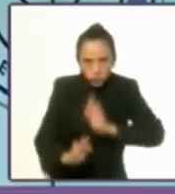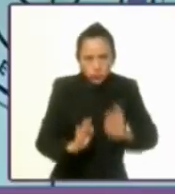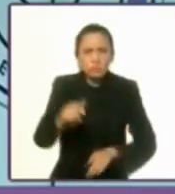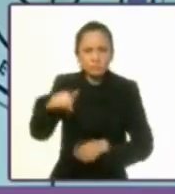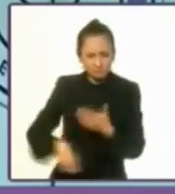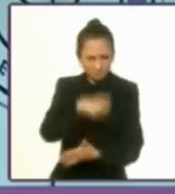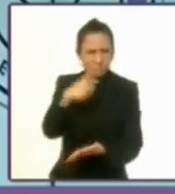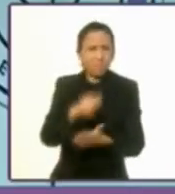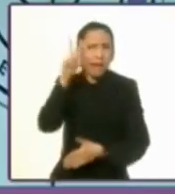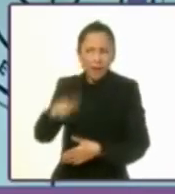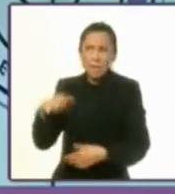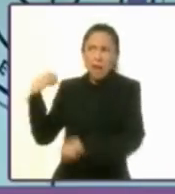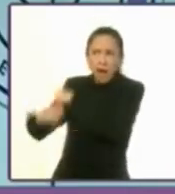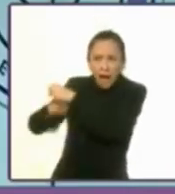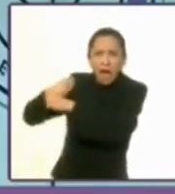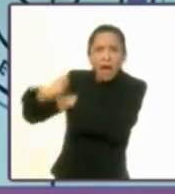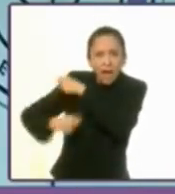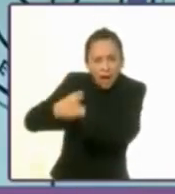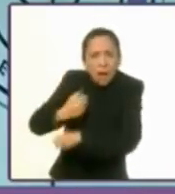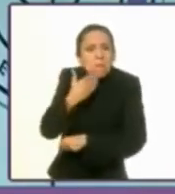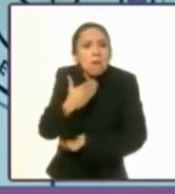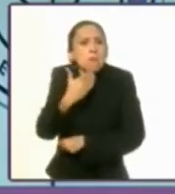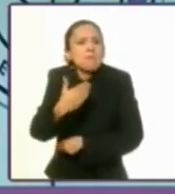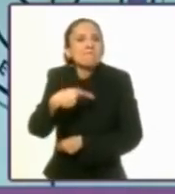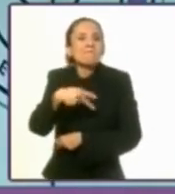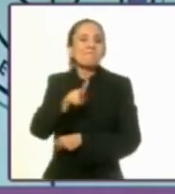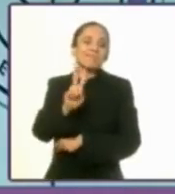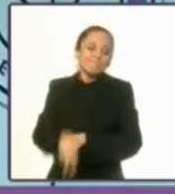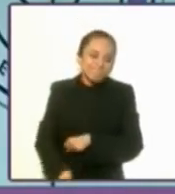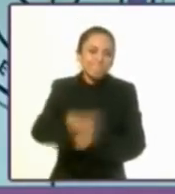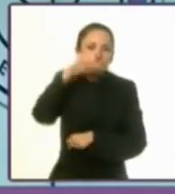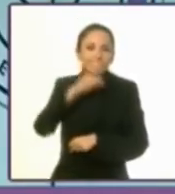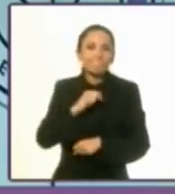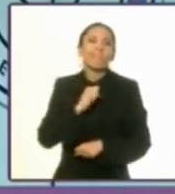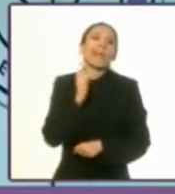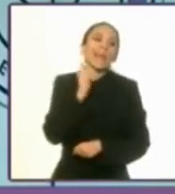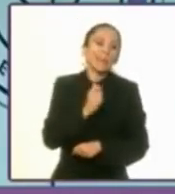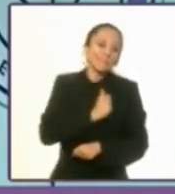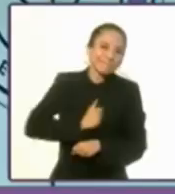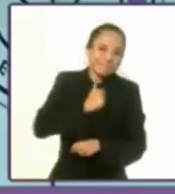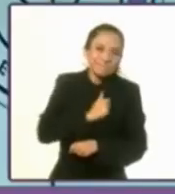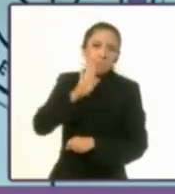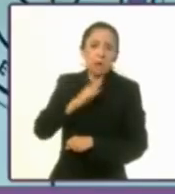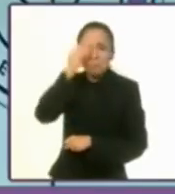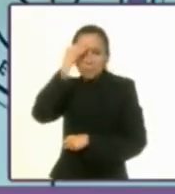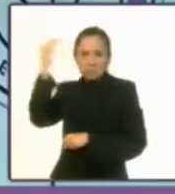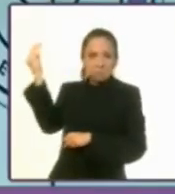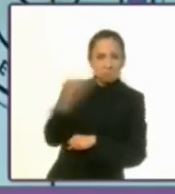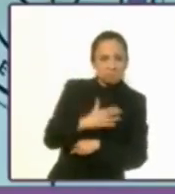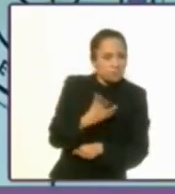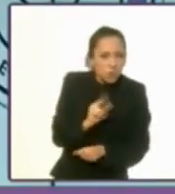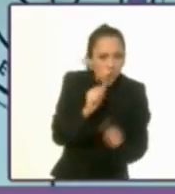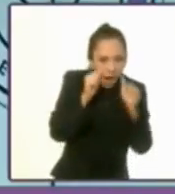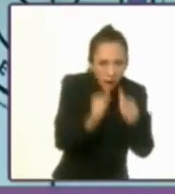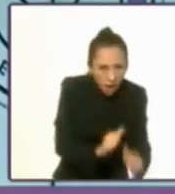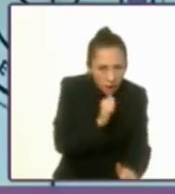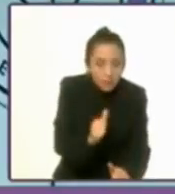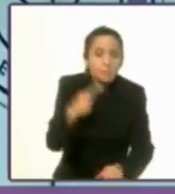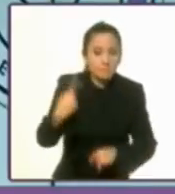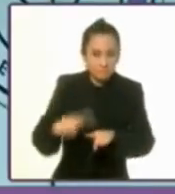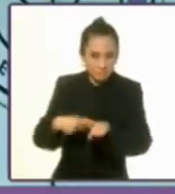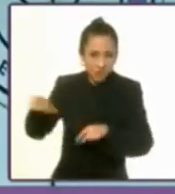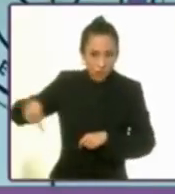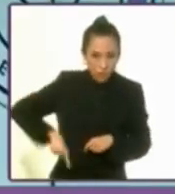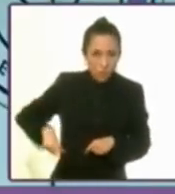desafortunadamente nos han tenido en el abandono el abandono que ha causado el gobierno actual